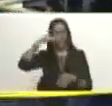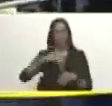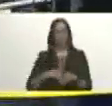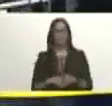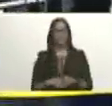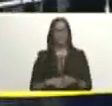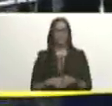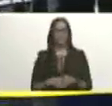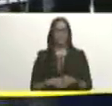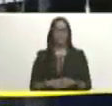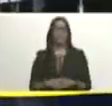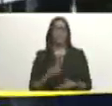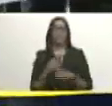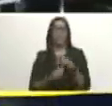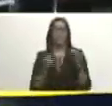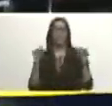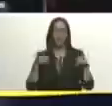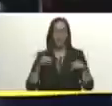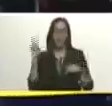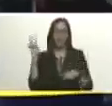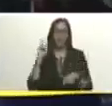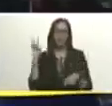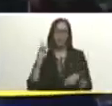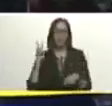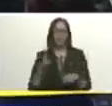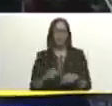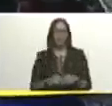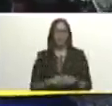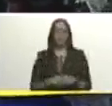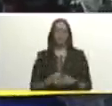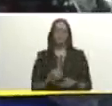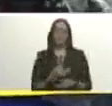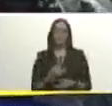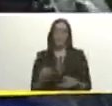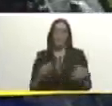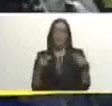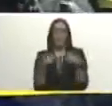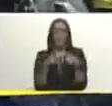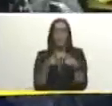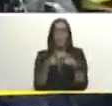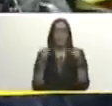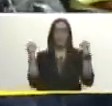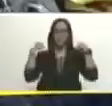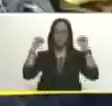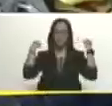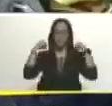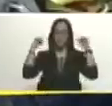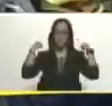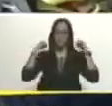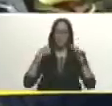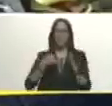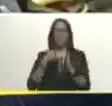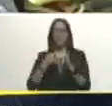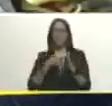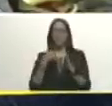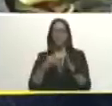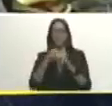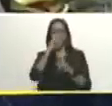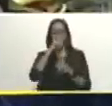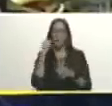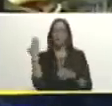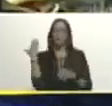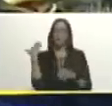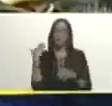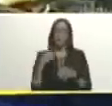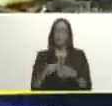que se celebran acá en Venezuela. Correcto. El equipo se está entrenando acá en las instalaciones y el año pasado